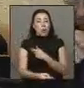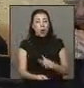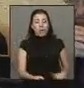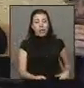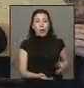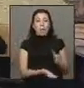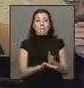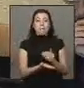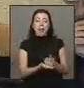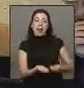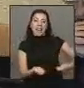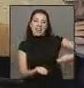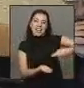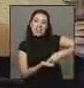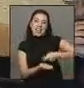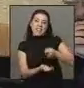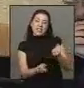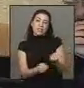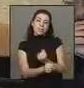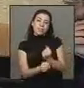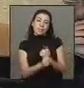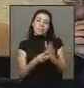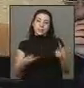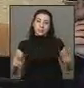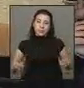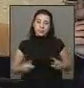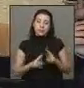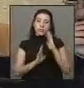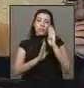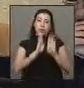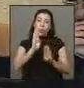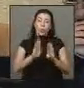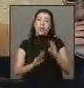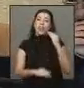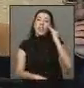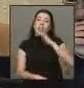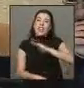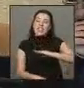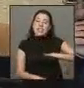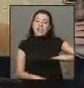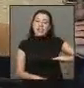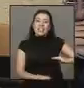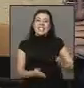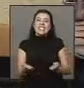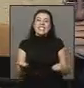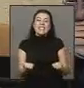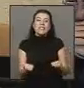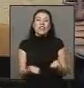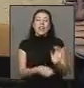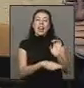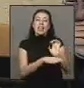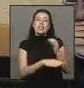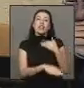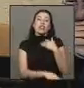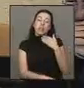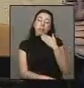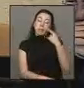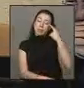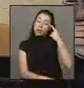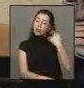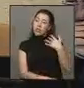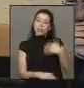El plan de inversión en infraestructura de cuidado infantil en los servicios del Estado me parece